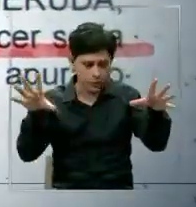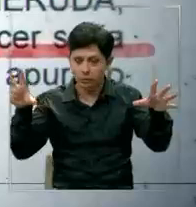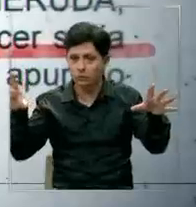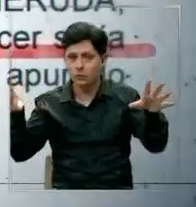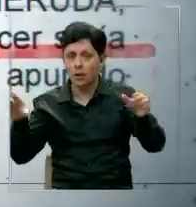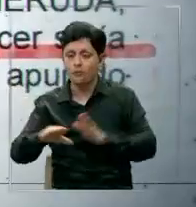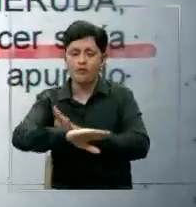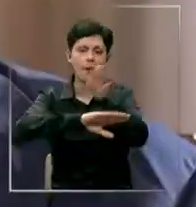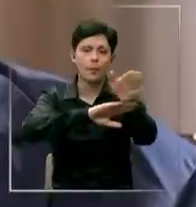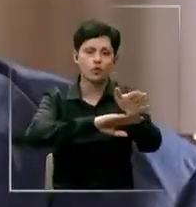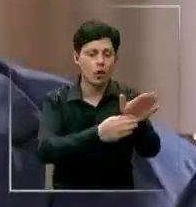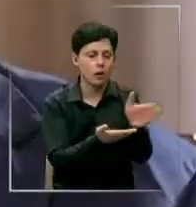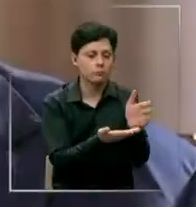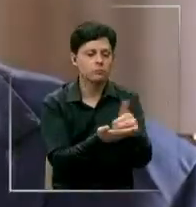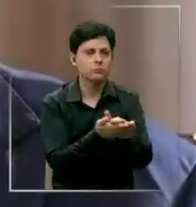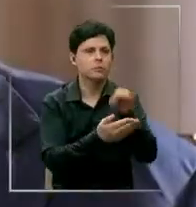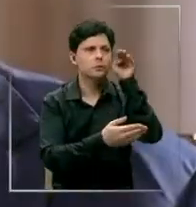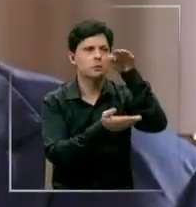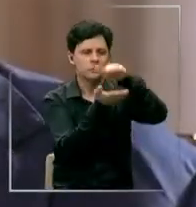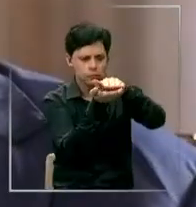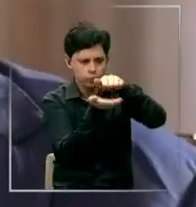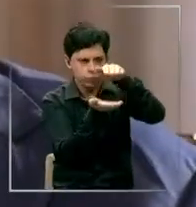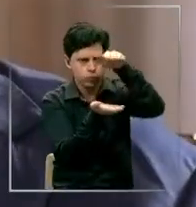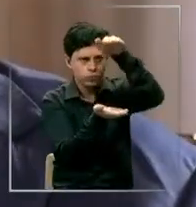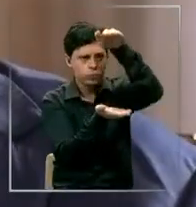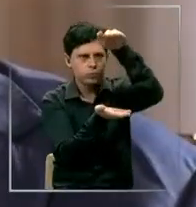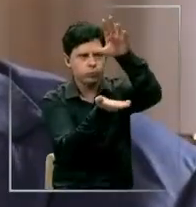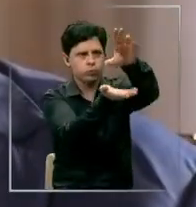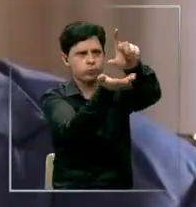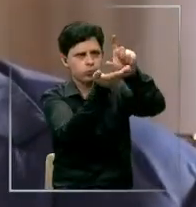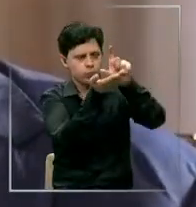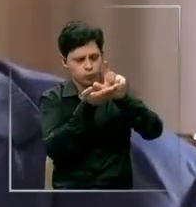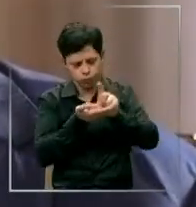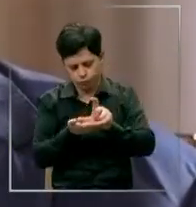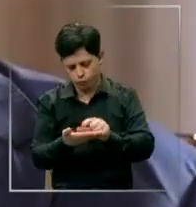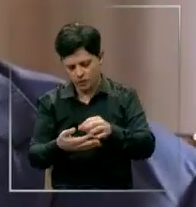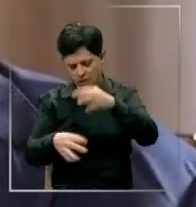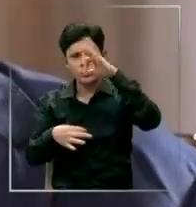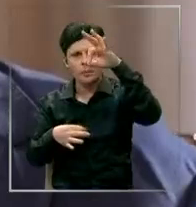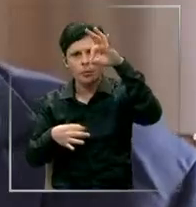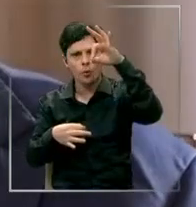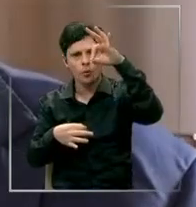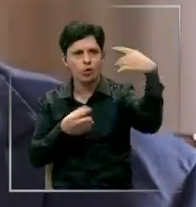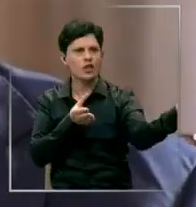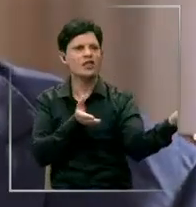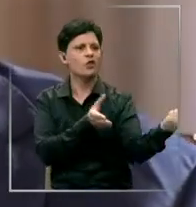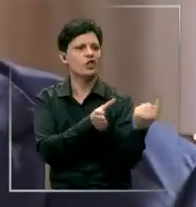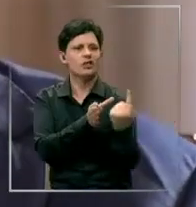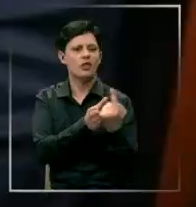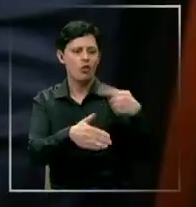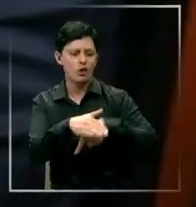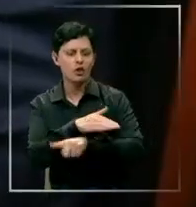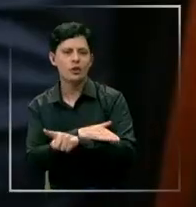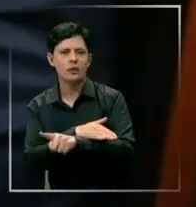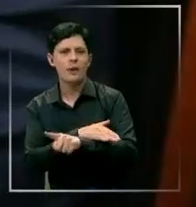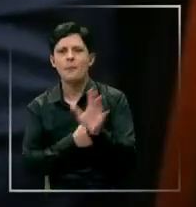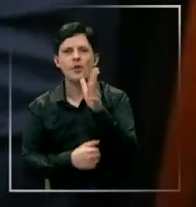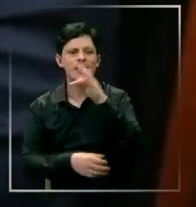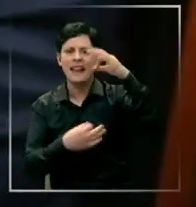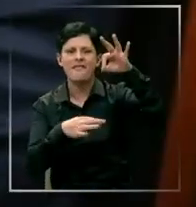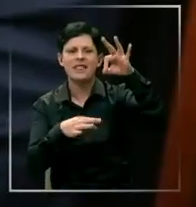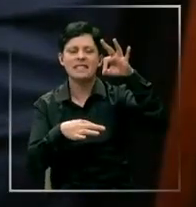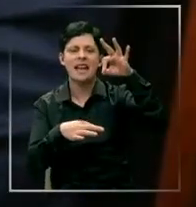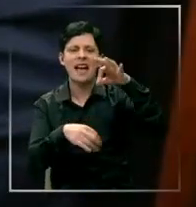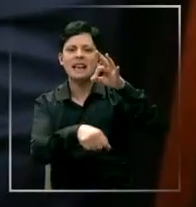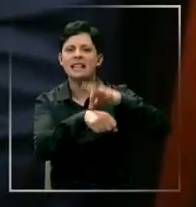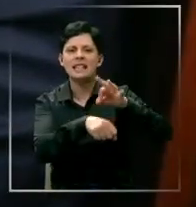la clínica y ahí encontramos algo, encontramos su ingreso, digamos, pero no la ficha clínica. Entonces, esas